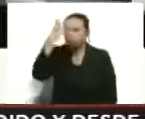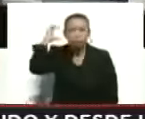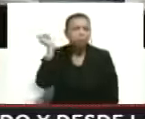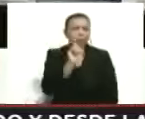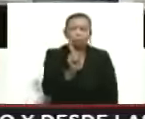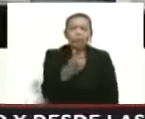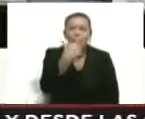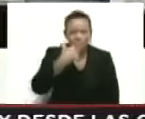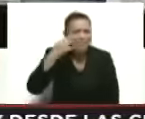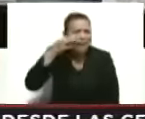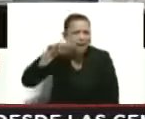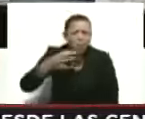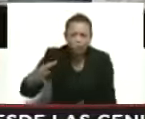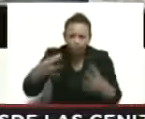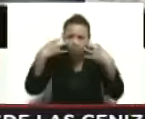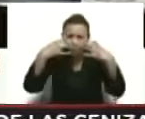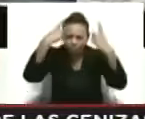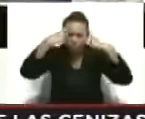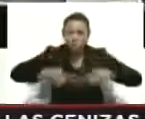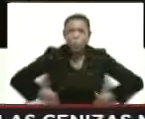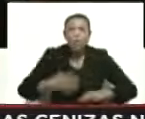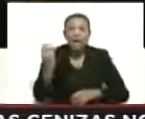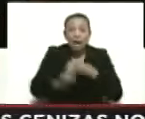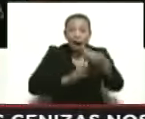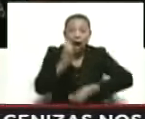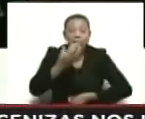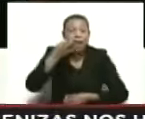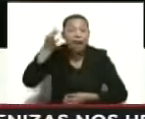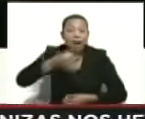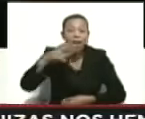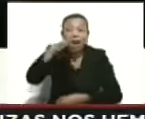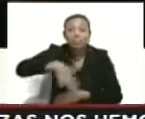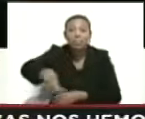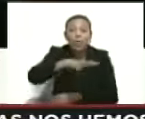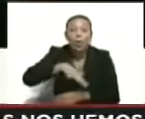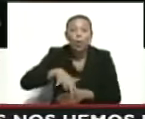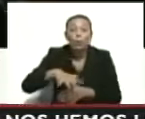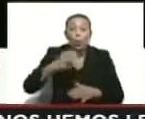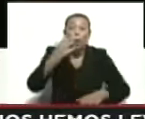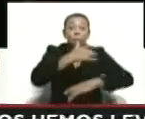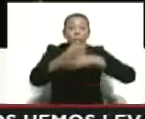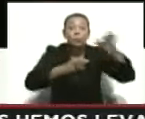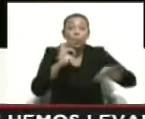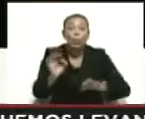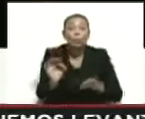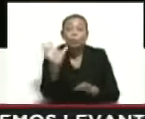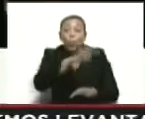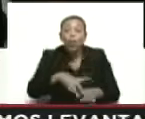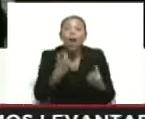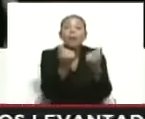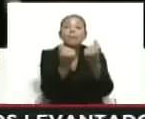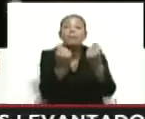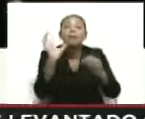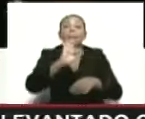de que vean con sus propios ojos lo que está ocurriendo con los activos de nuestra Venezuela.